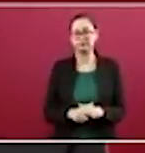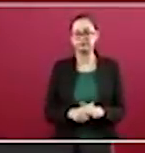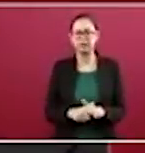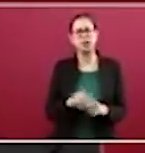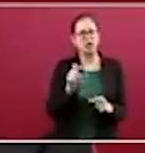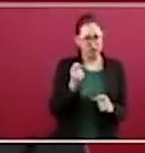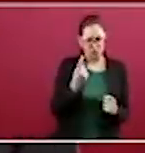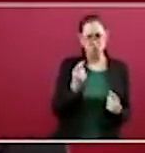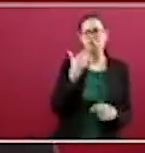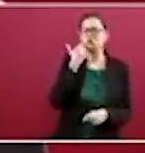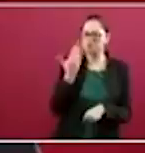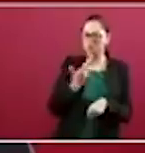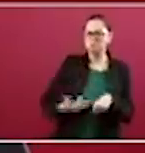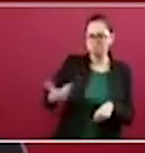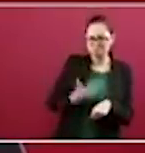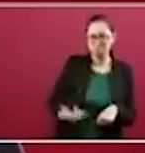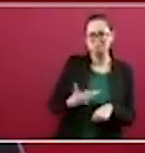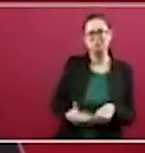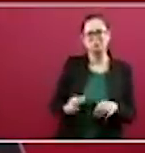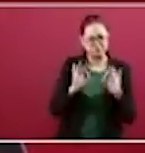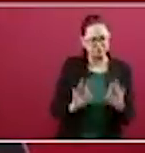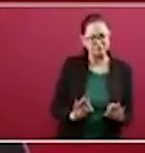se regularice, me lo han planteado